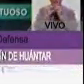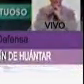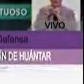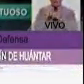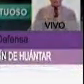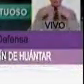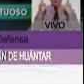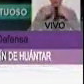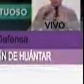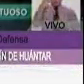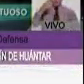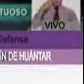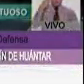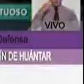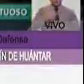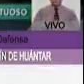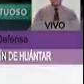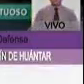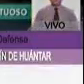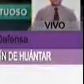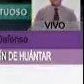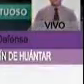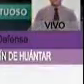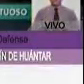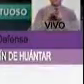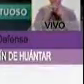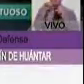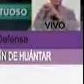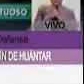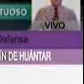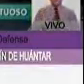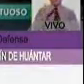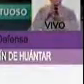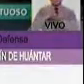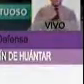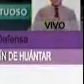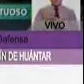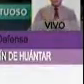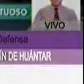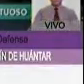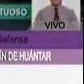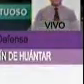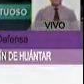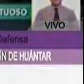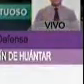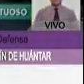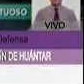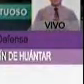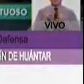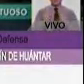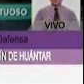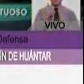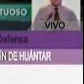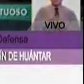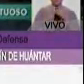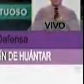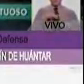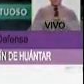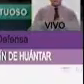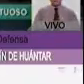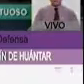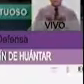con fines políticos, con frases sacadas fuera de contexto, que lo único que hacen